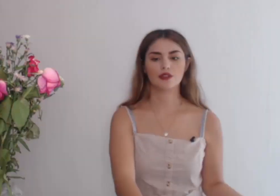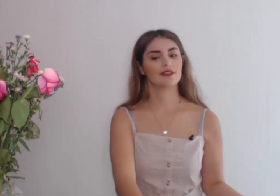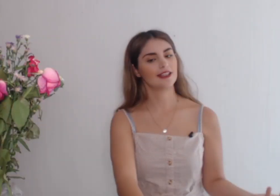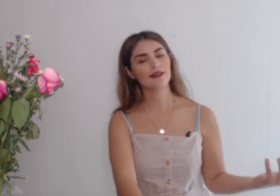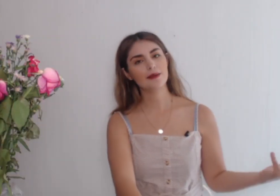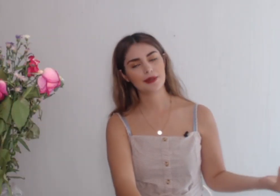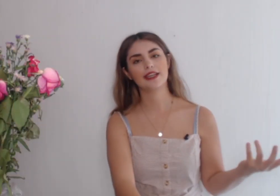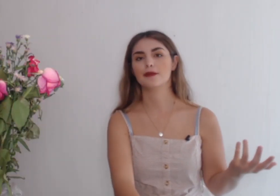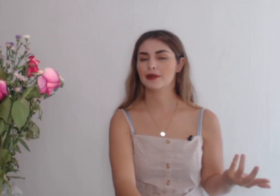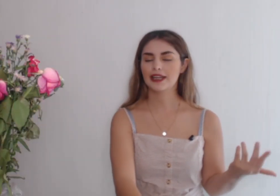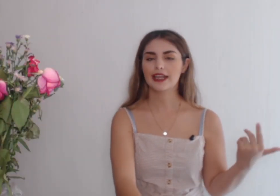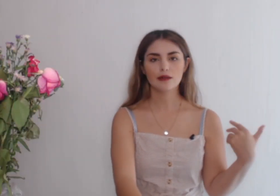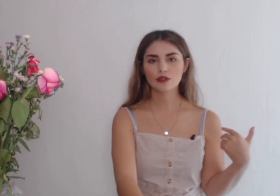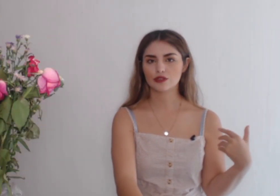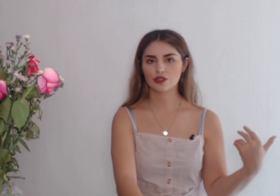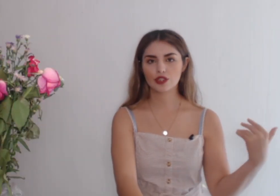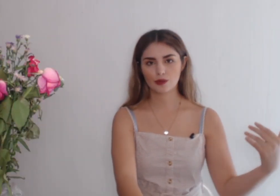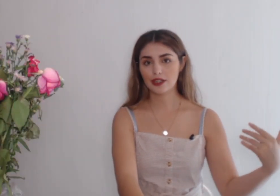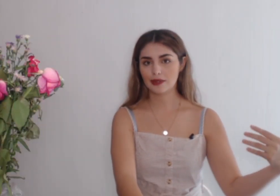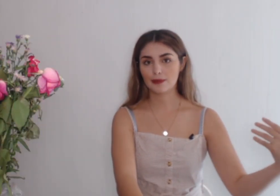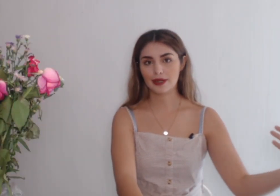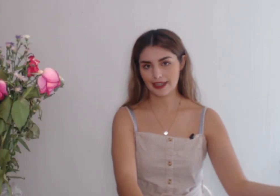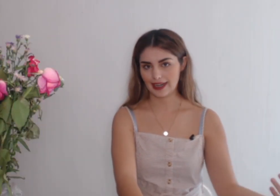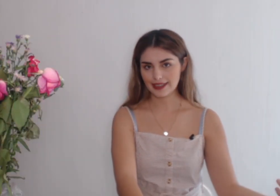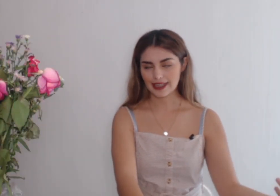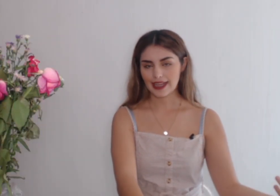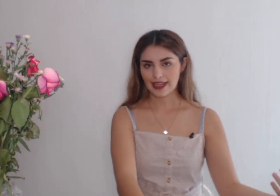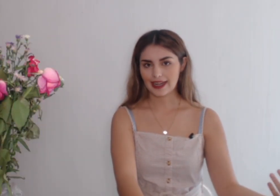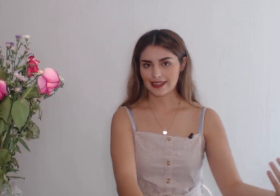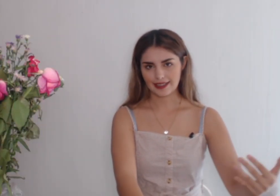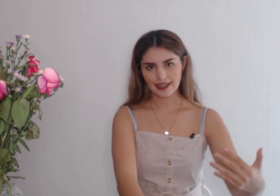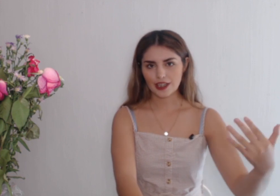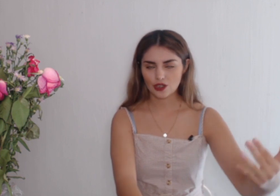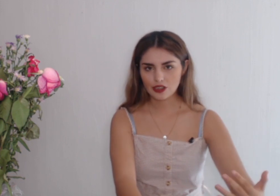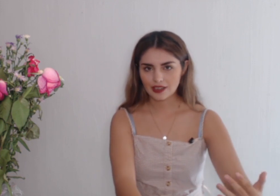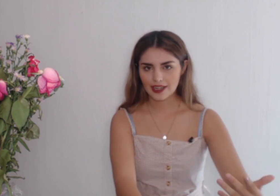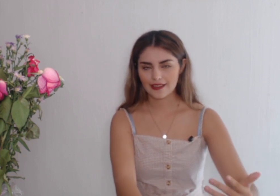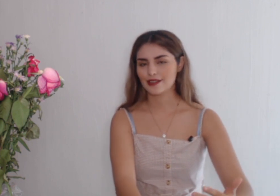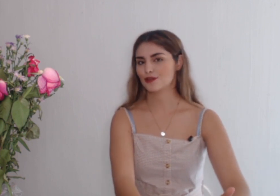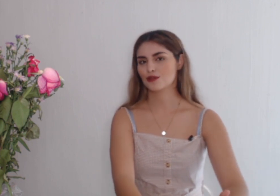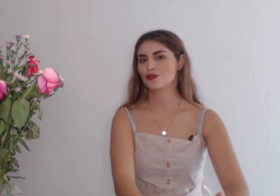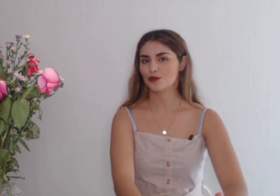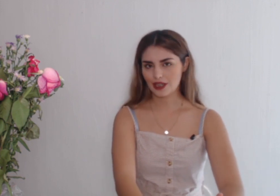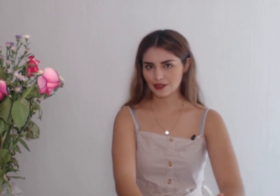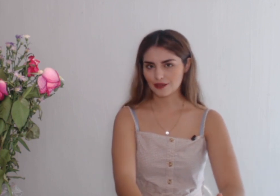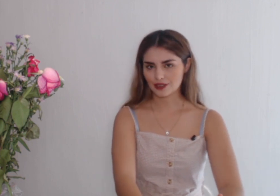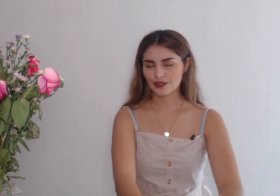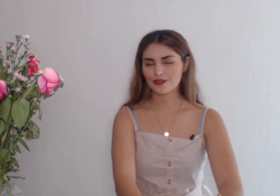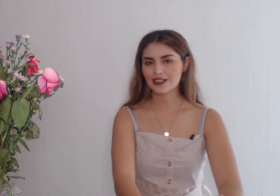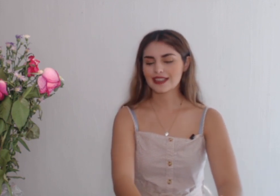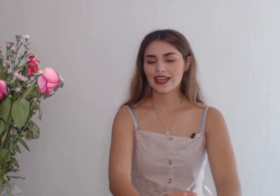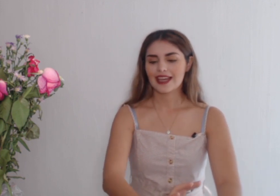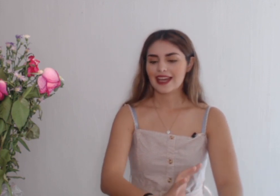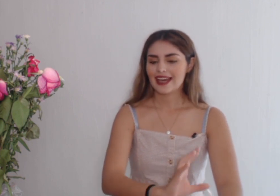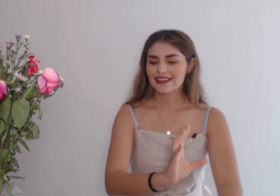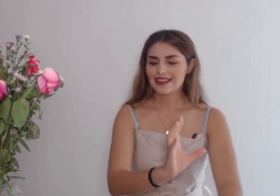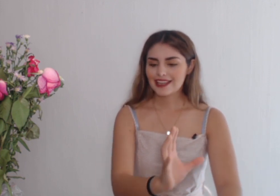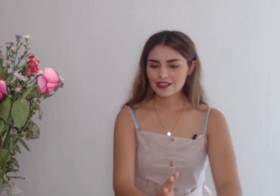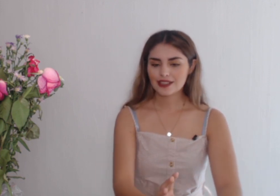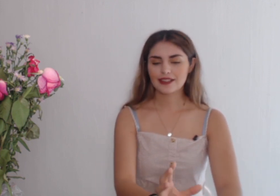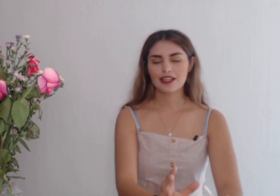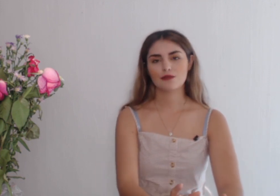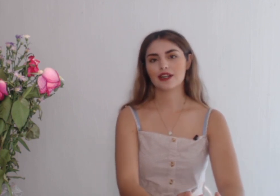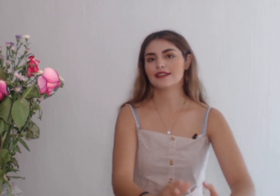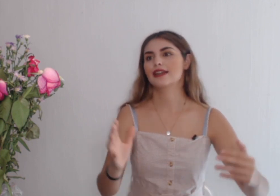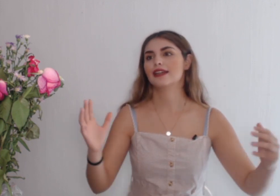Obrador, cuando estaba el PRI y el PAN, él mostró de una y mil maneras el estar en contra de estos gobiernos. Entonces, De